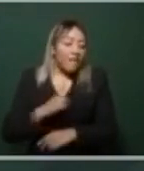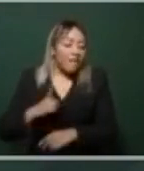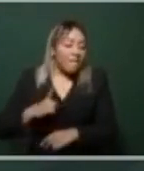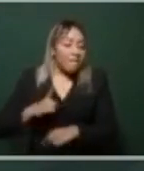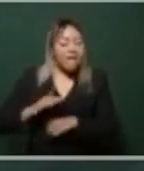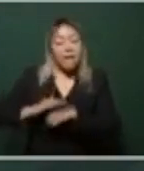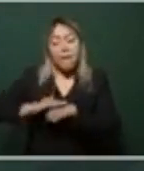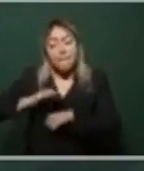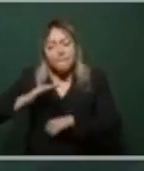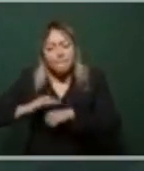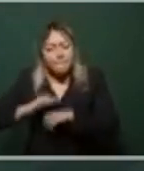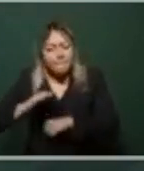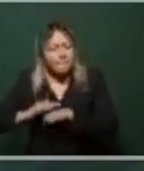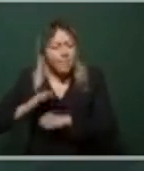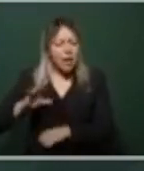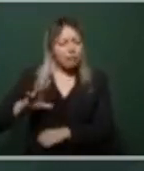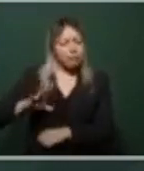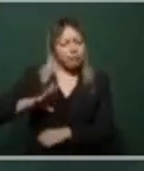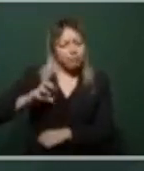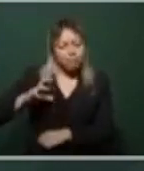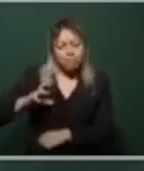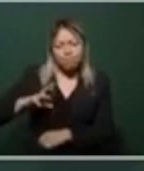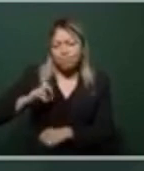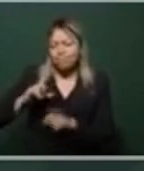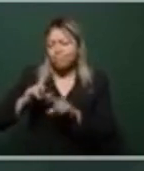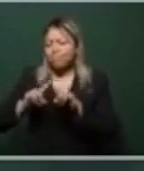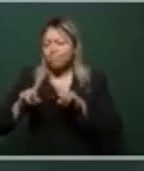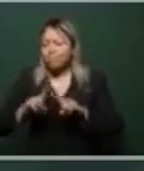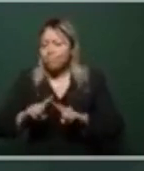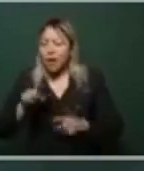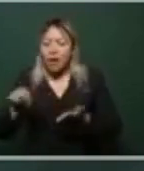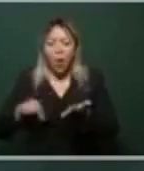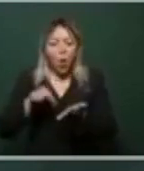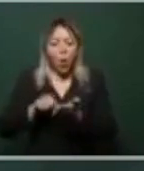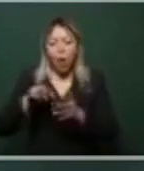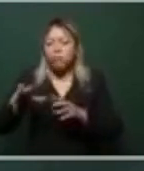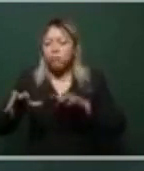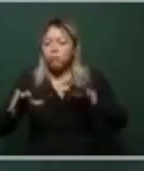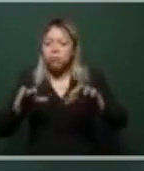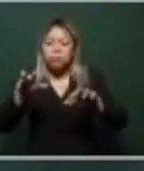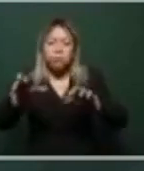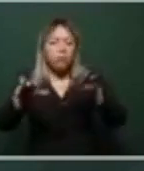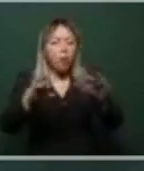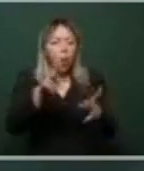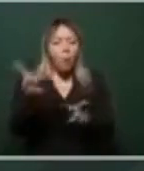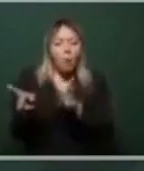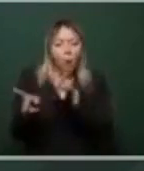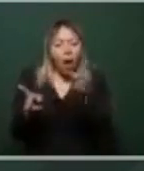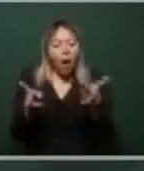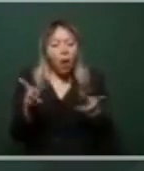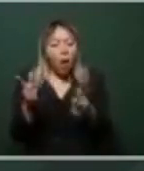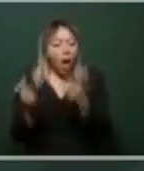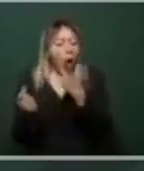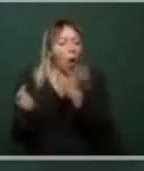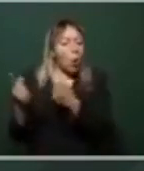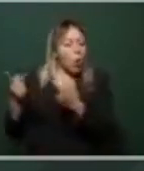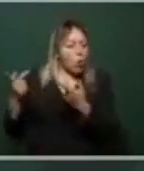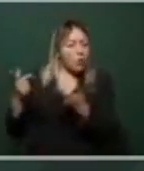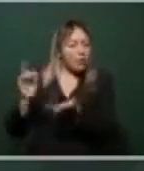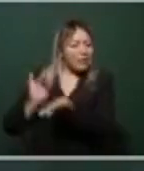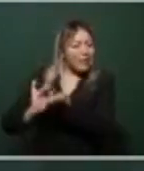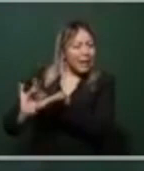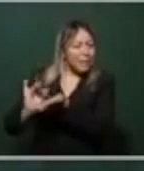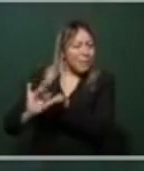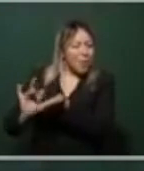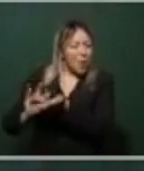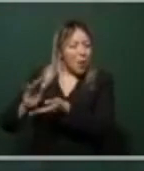trabajar más en las comunidades, en donde todavía se apoya a quienes se